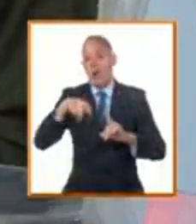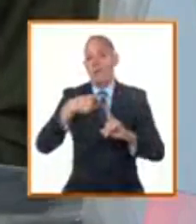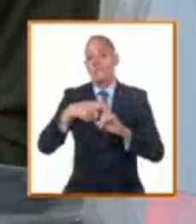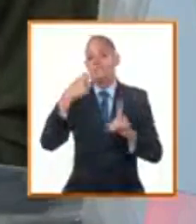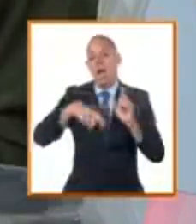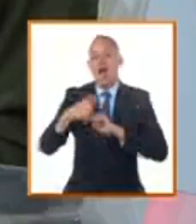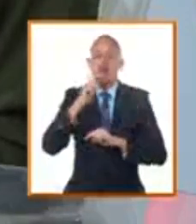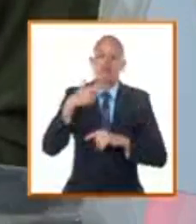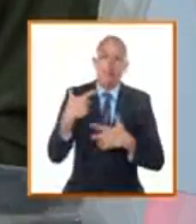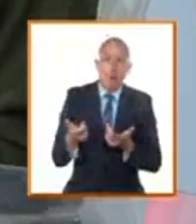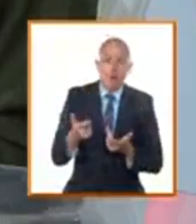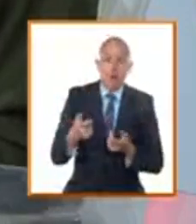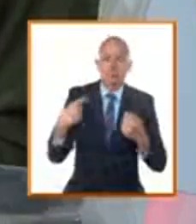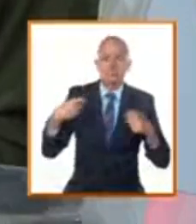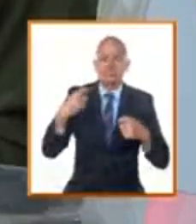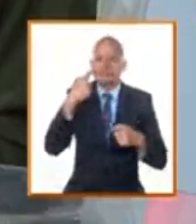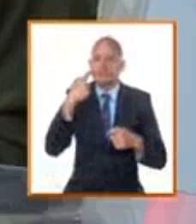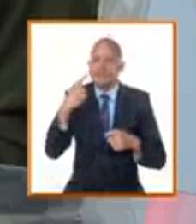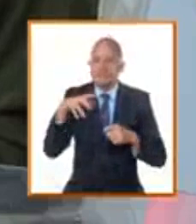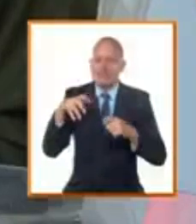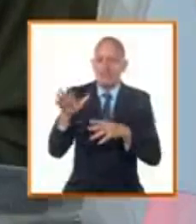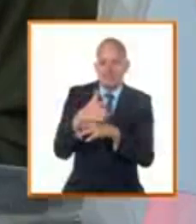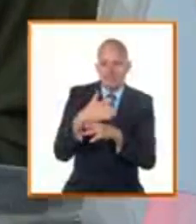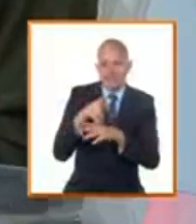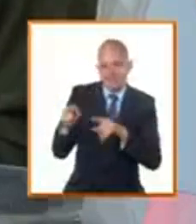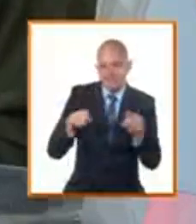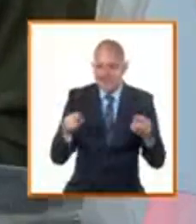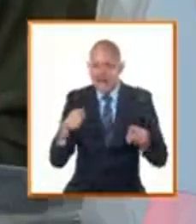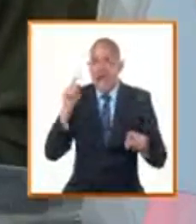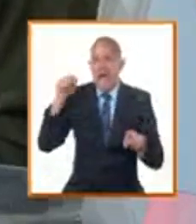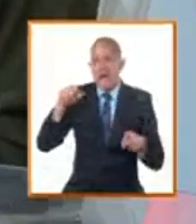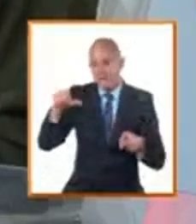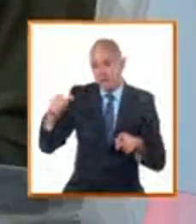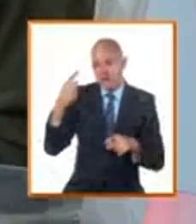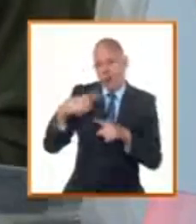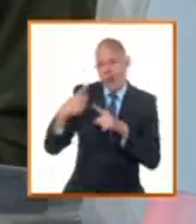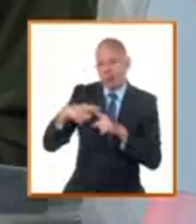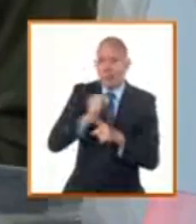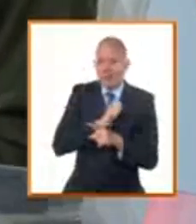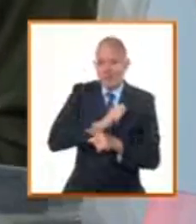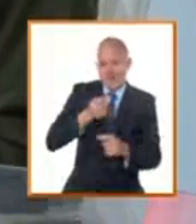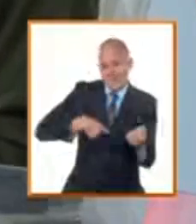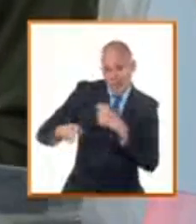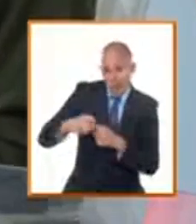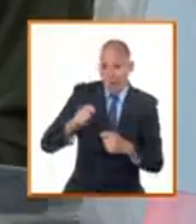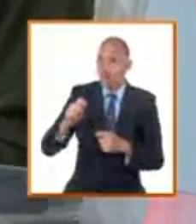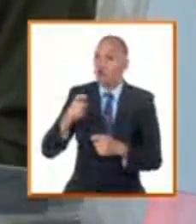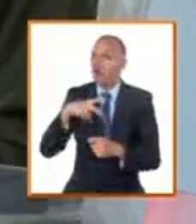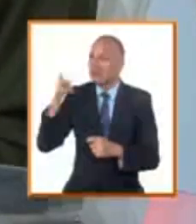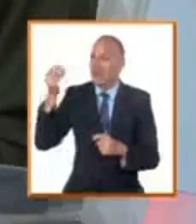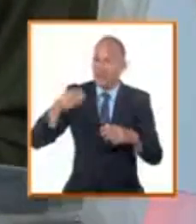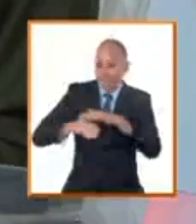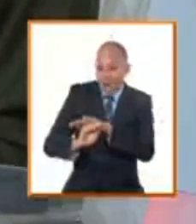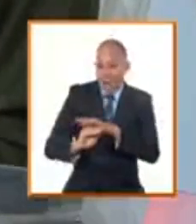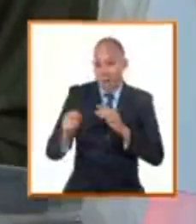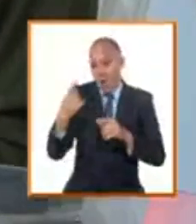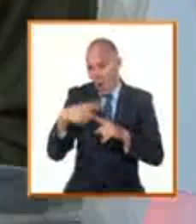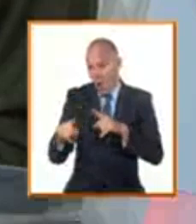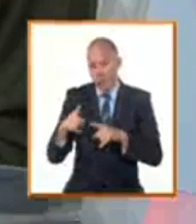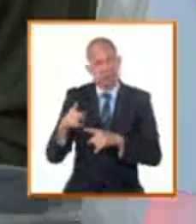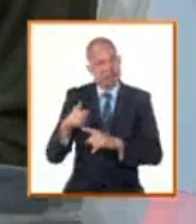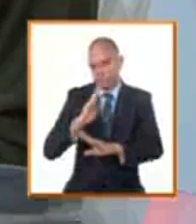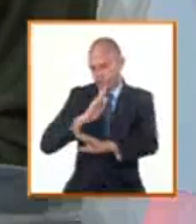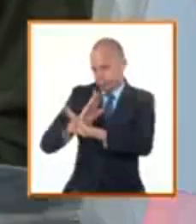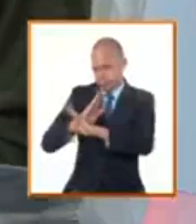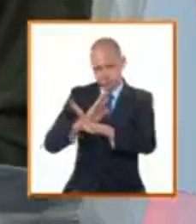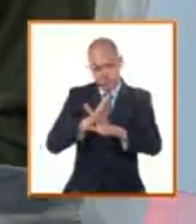en sistema para minimizar el impacto del tráfico y consumo de drogas en el país. Y ratifico,